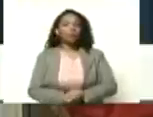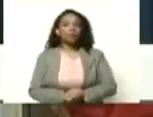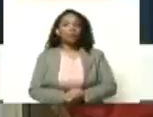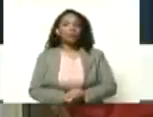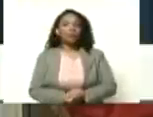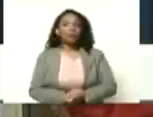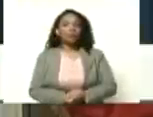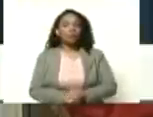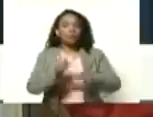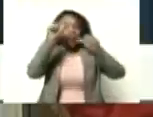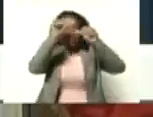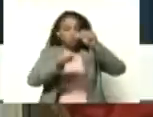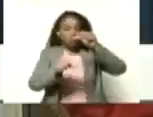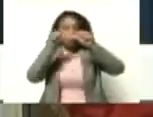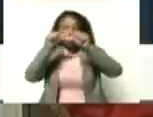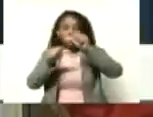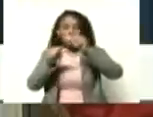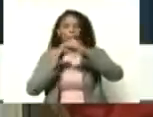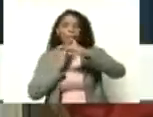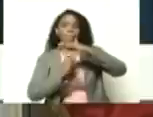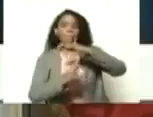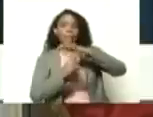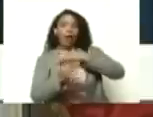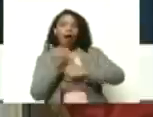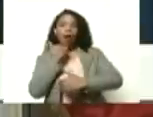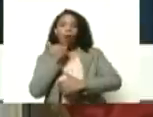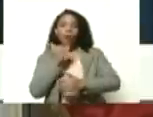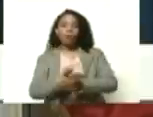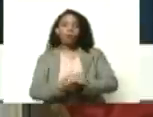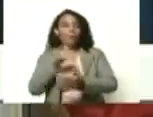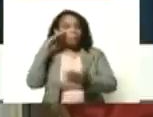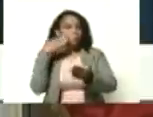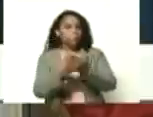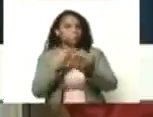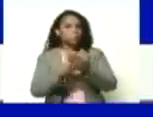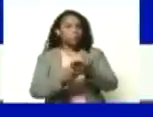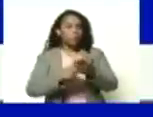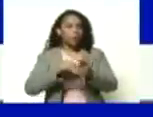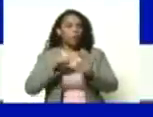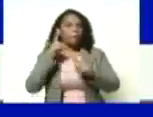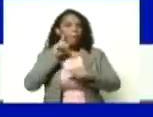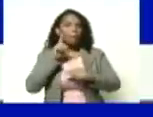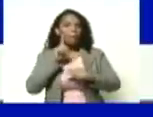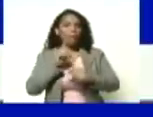revisión de mi movimiento migratorio por el gas de polígrafo